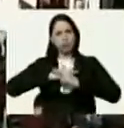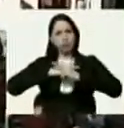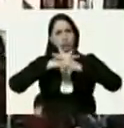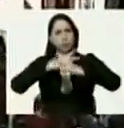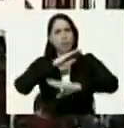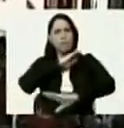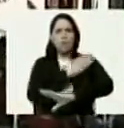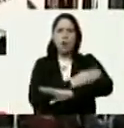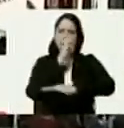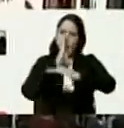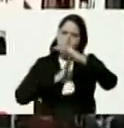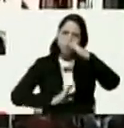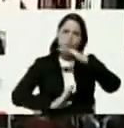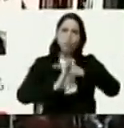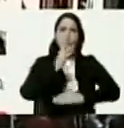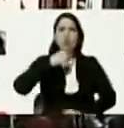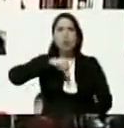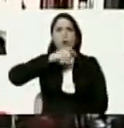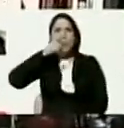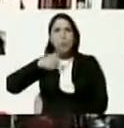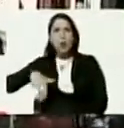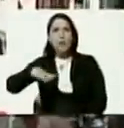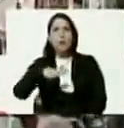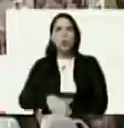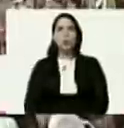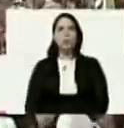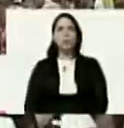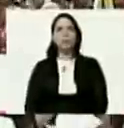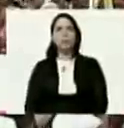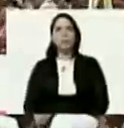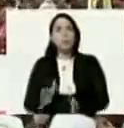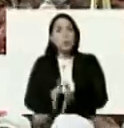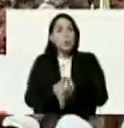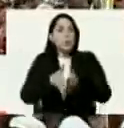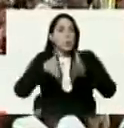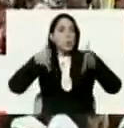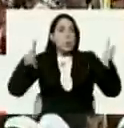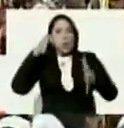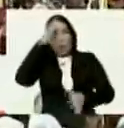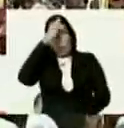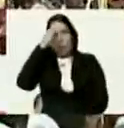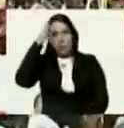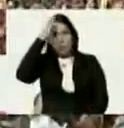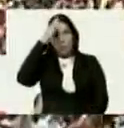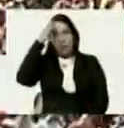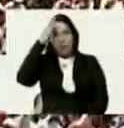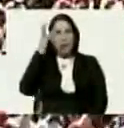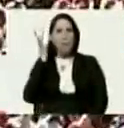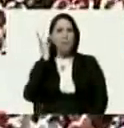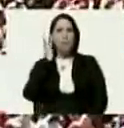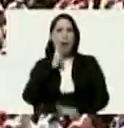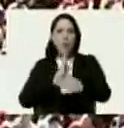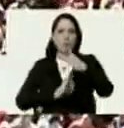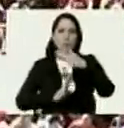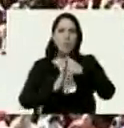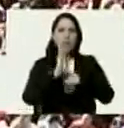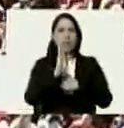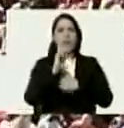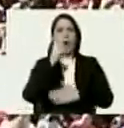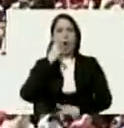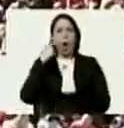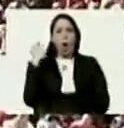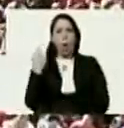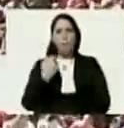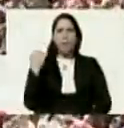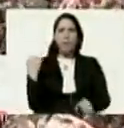la humildad de nuestro pueblo, por la grandeza y la conciencia de la mujer humilde, del hombre